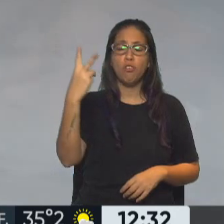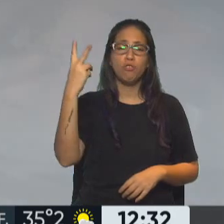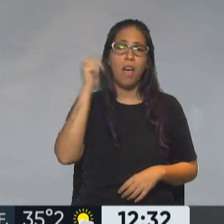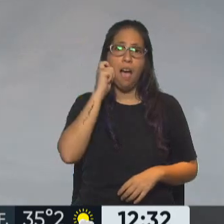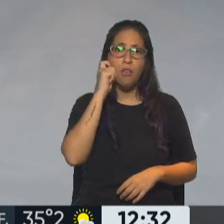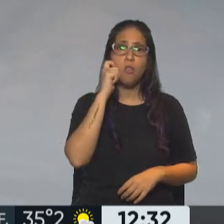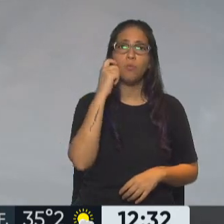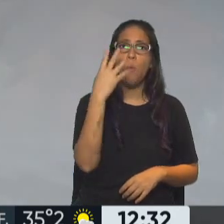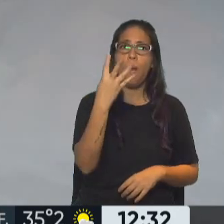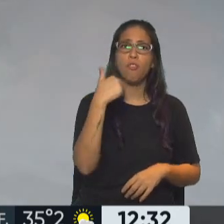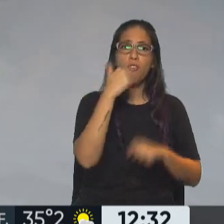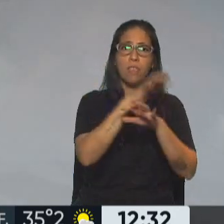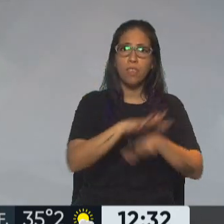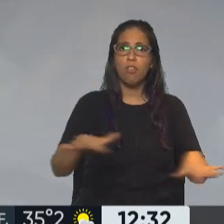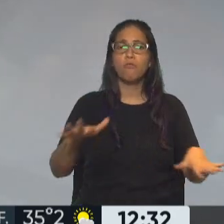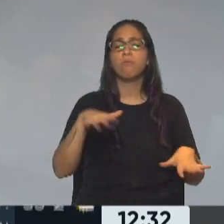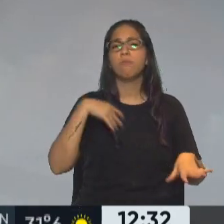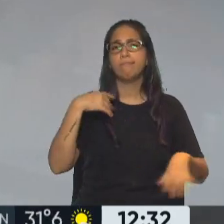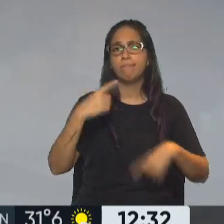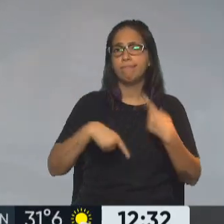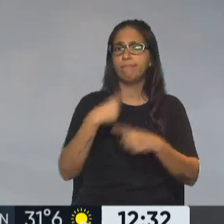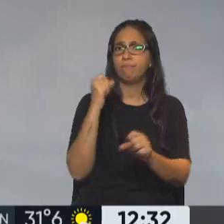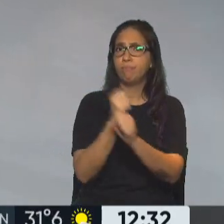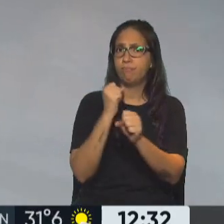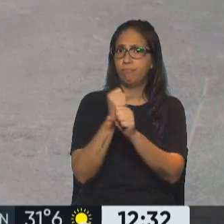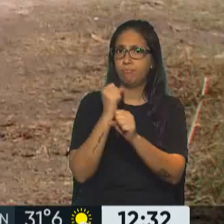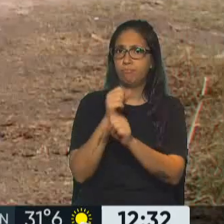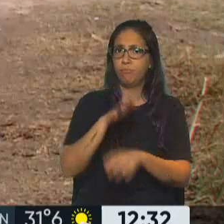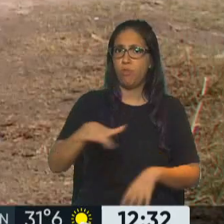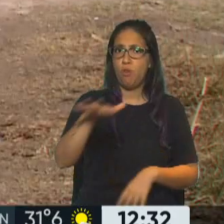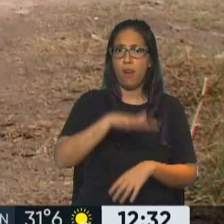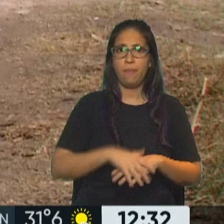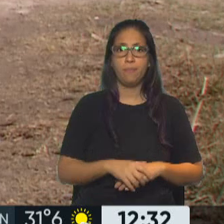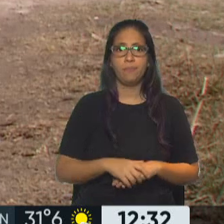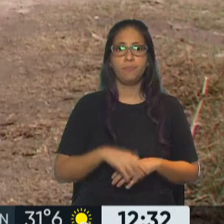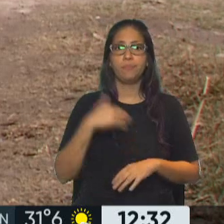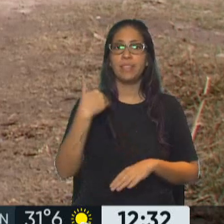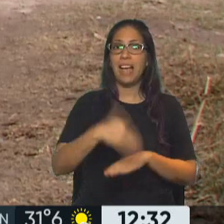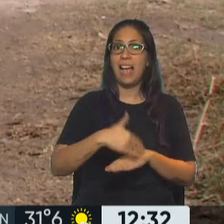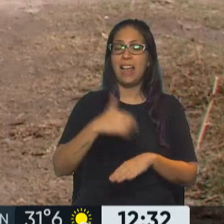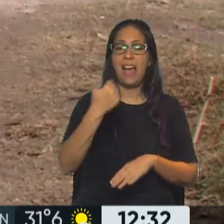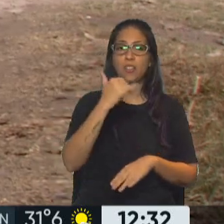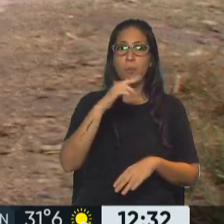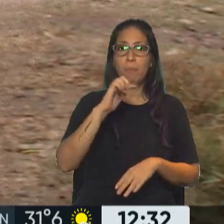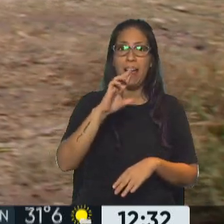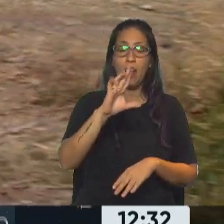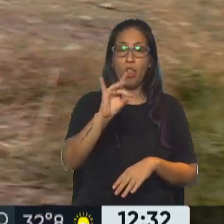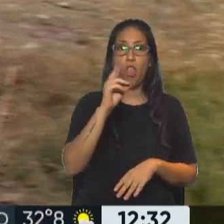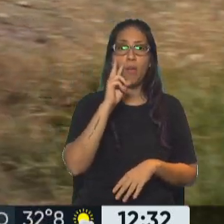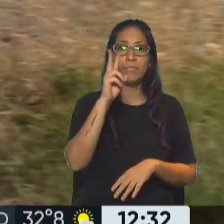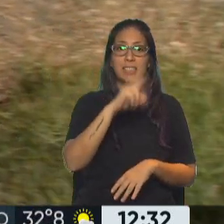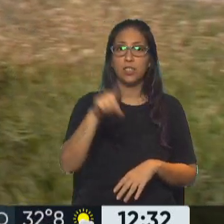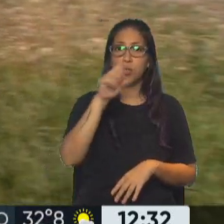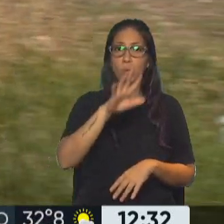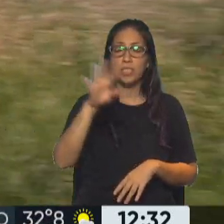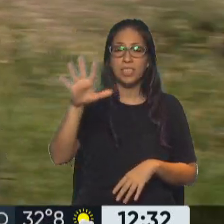sigue la investigación y también el trabajo en el lugar de Laura malloky estamos aquí en la calle azopardo 2145 en